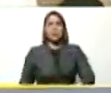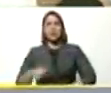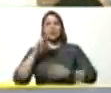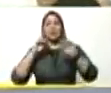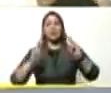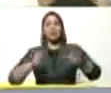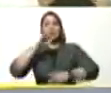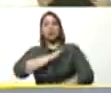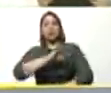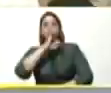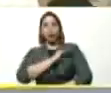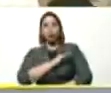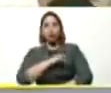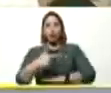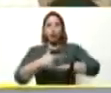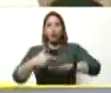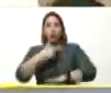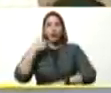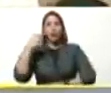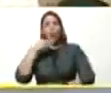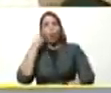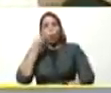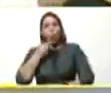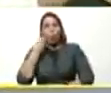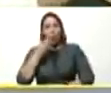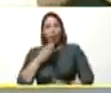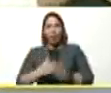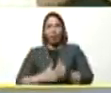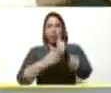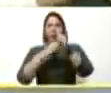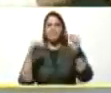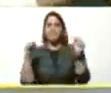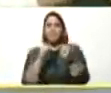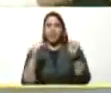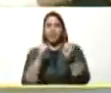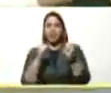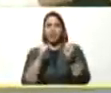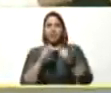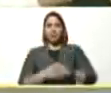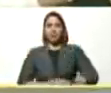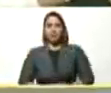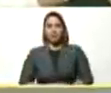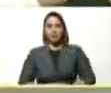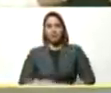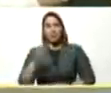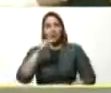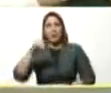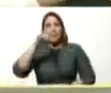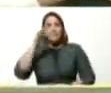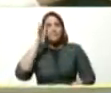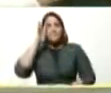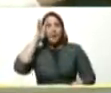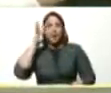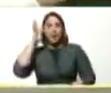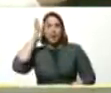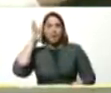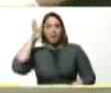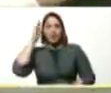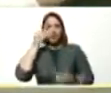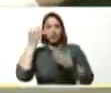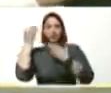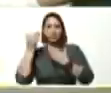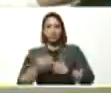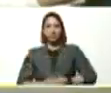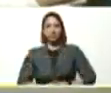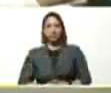de gobierno, este joven líder merideño, andino, Mervin Maldonado.